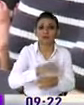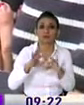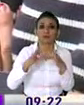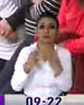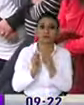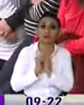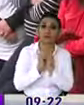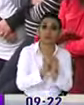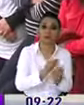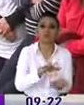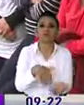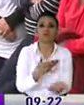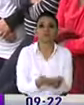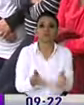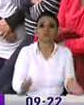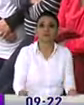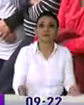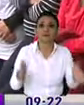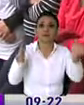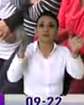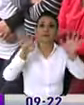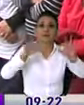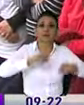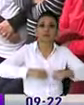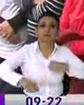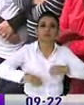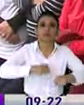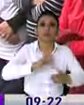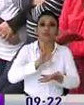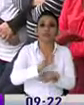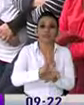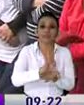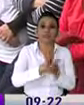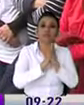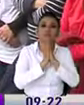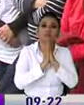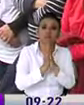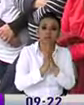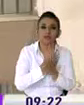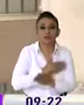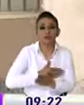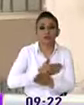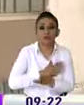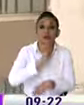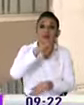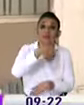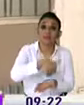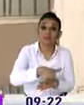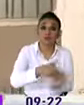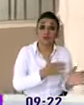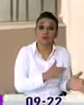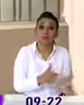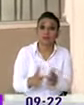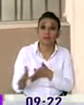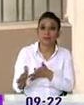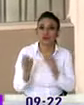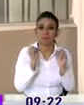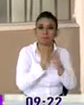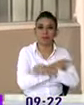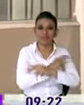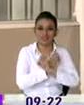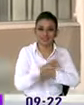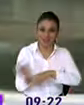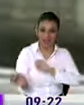familiares, acudieron hasta el edificio 9 de mayo del IES a solicitar que el centro de diálisis La Mariscal, a donde fueron